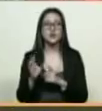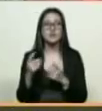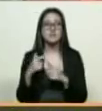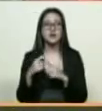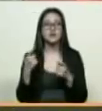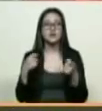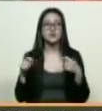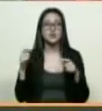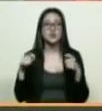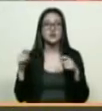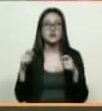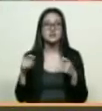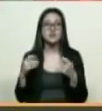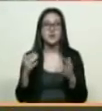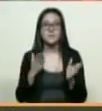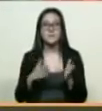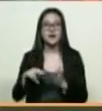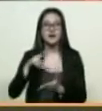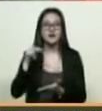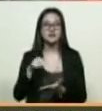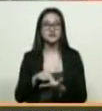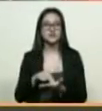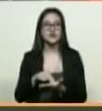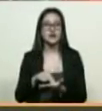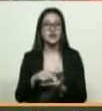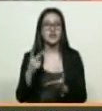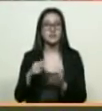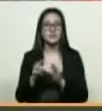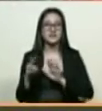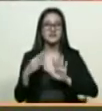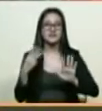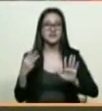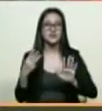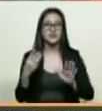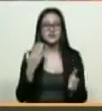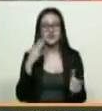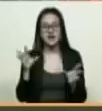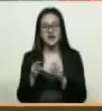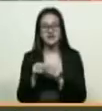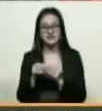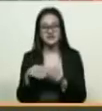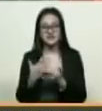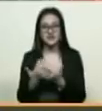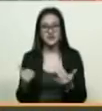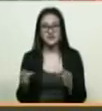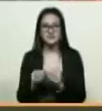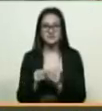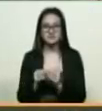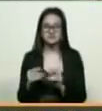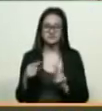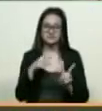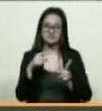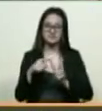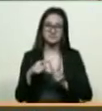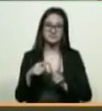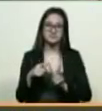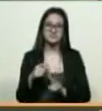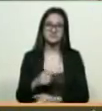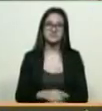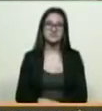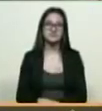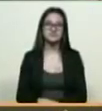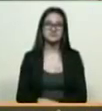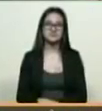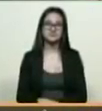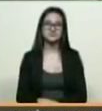enmarcado también en el Plan Nacional Reverón 2018. Es la información que aporto a esta hora. Devuelvo el contacto al estudio de Venezolana de Televisión.